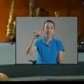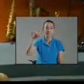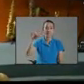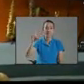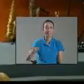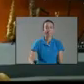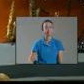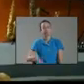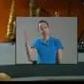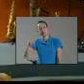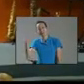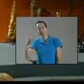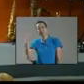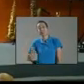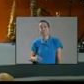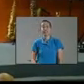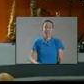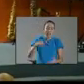Hashem Adonai.